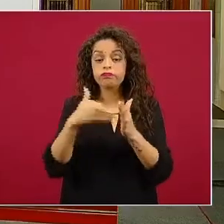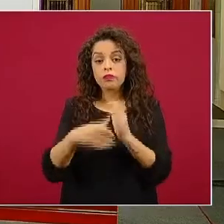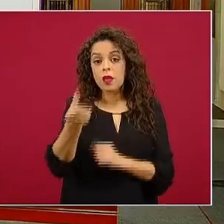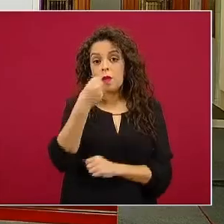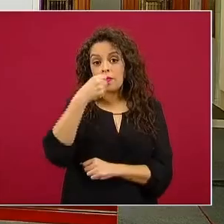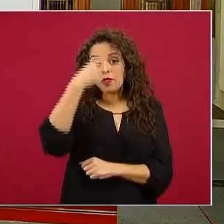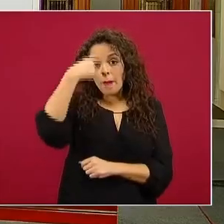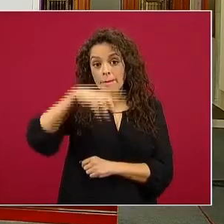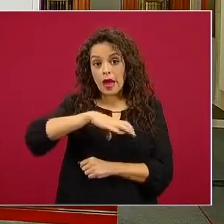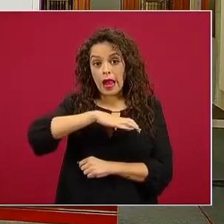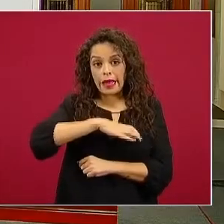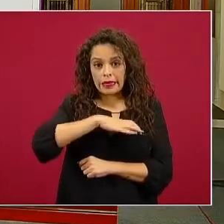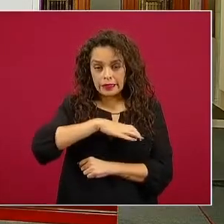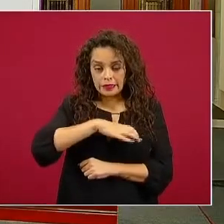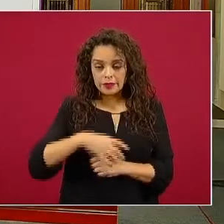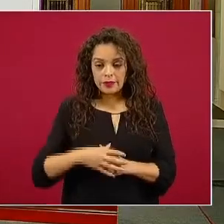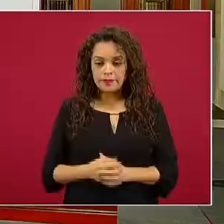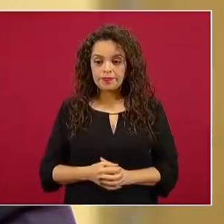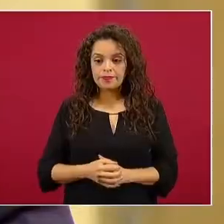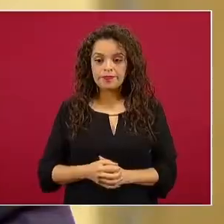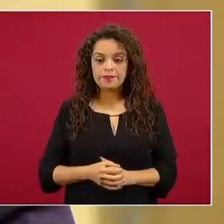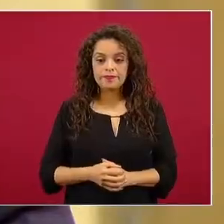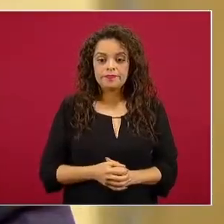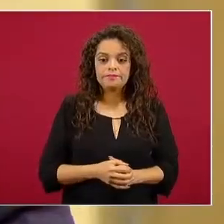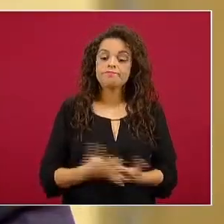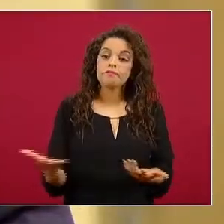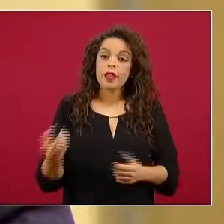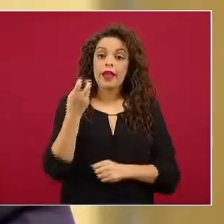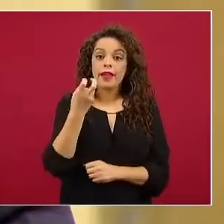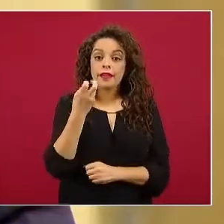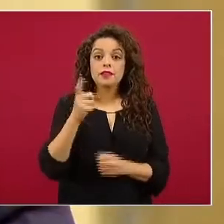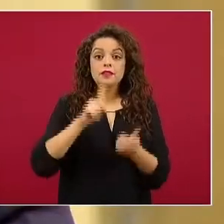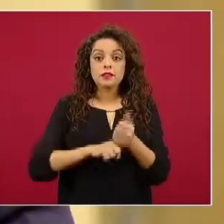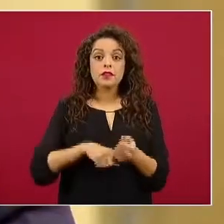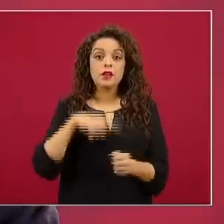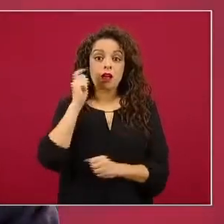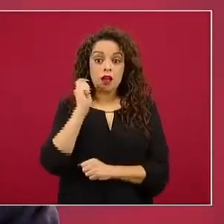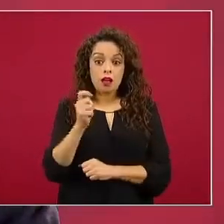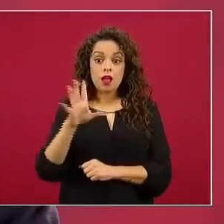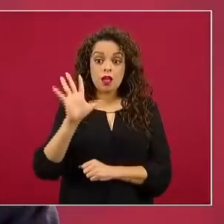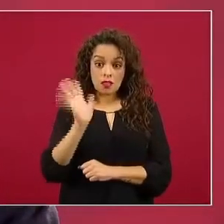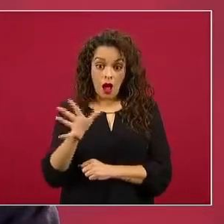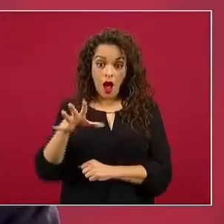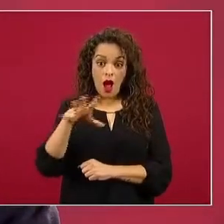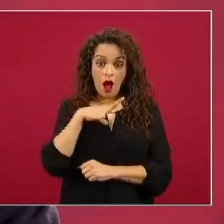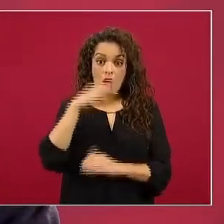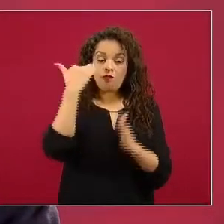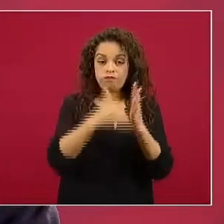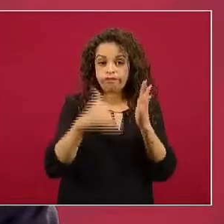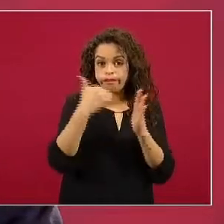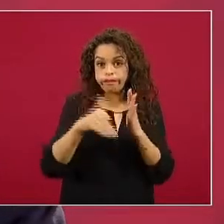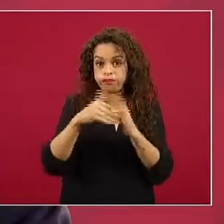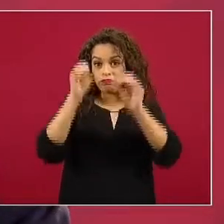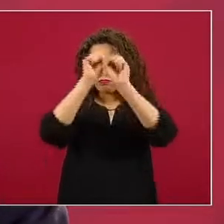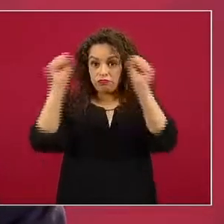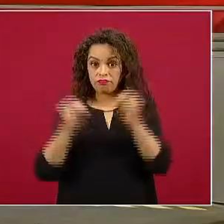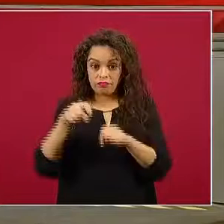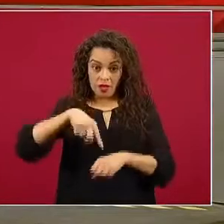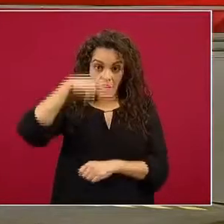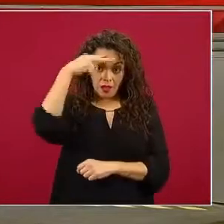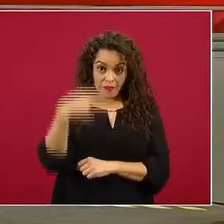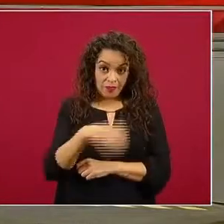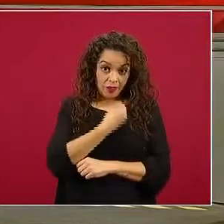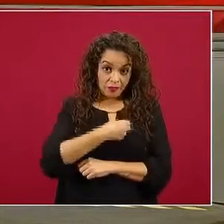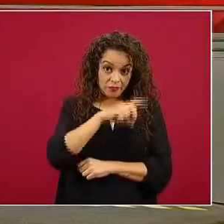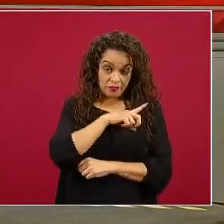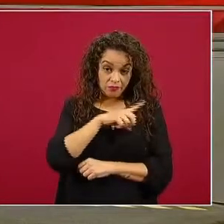Entonces destacamos aquí eso, la insuficiencia en la capacidad instalada que el Sistema Nacional de Salud de México ha tenido, no solamente para este